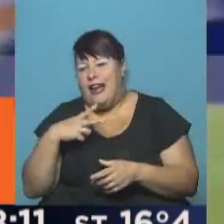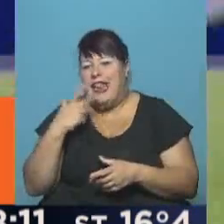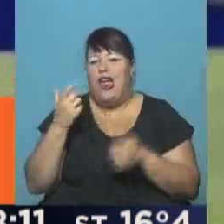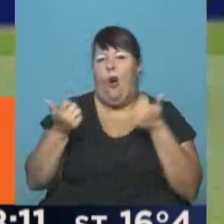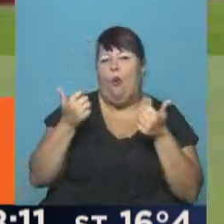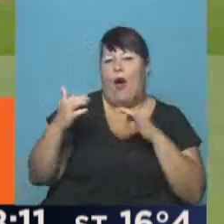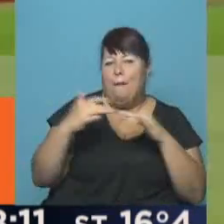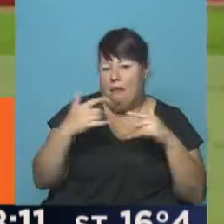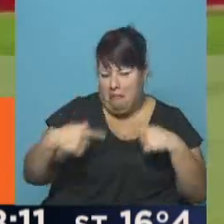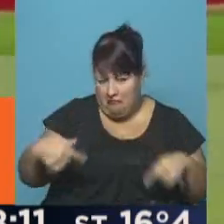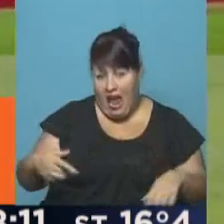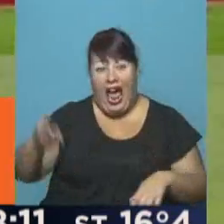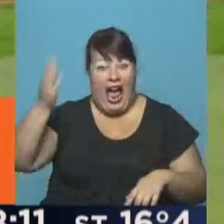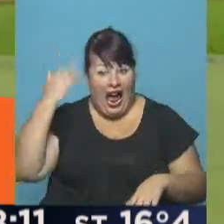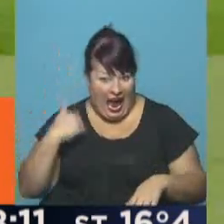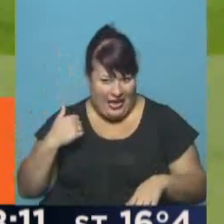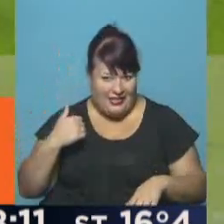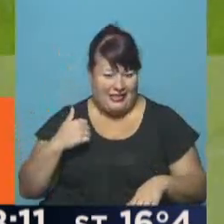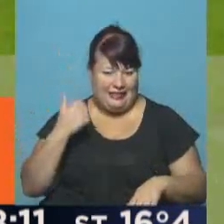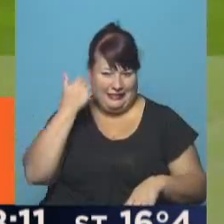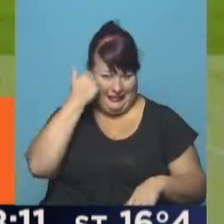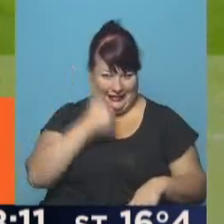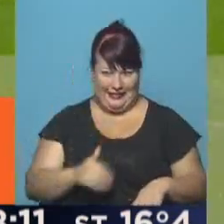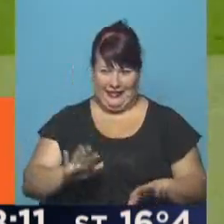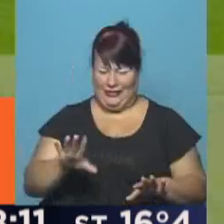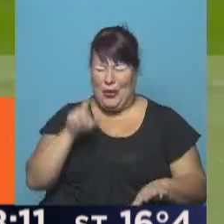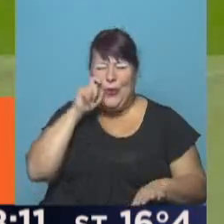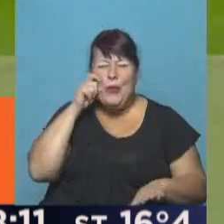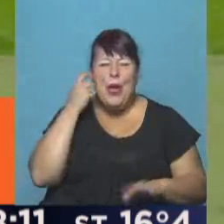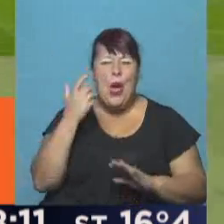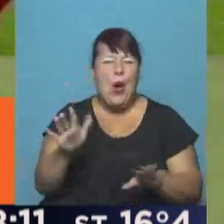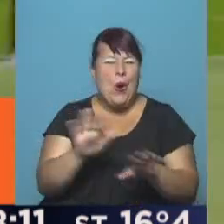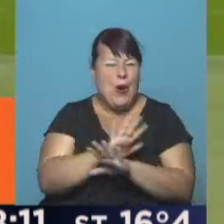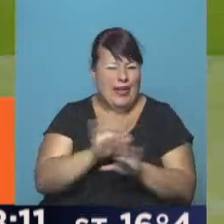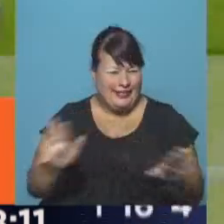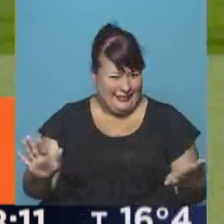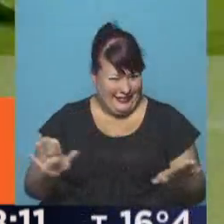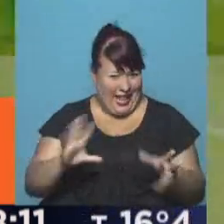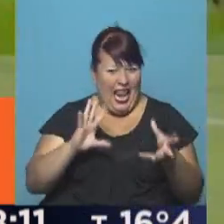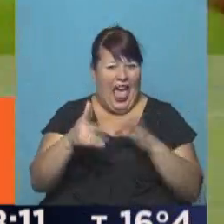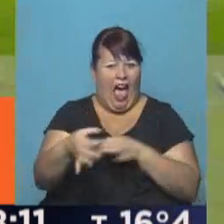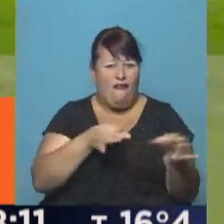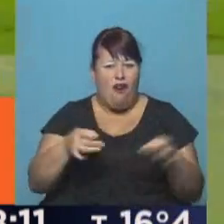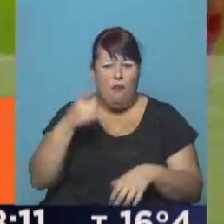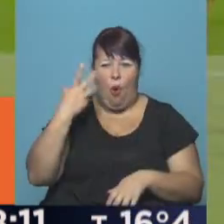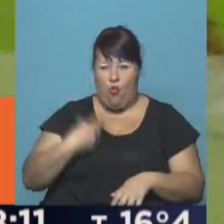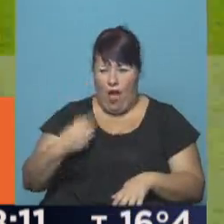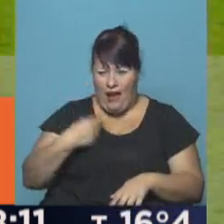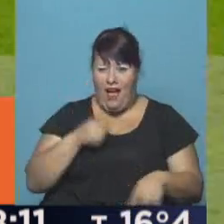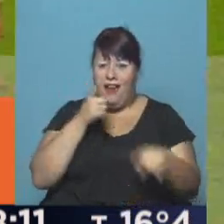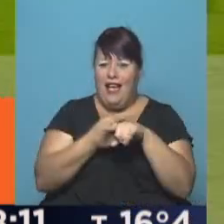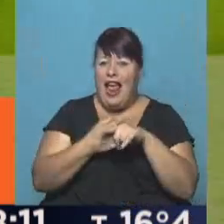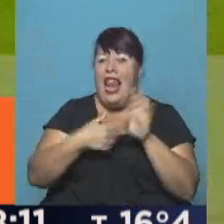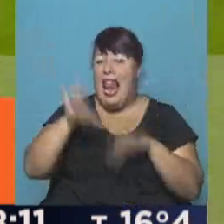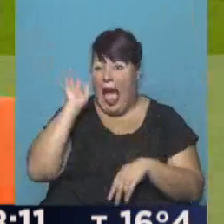pretemporadas y demás. Ayer rozó prácticamente lo vergonzoso del esquema de Huracán, el planteo con